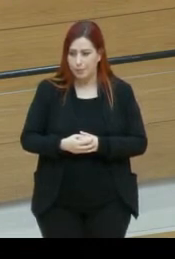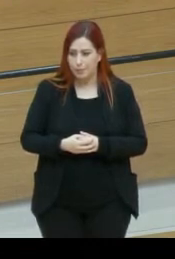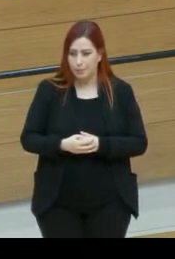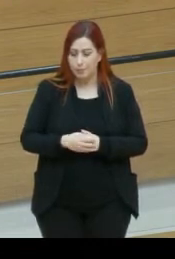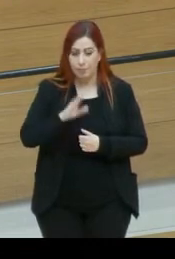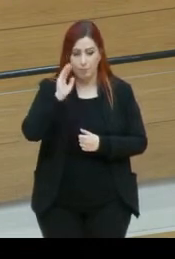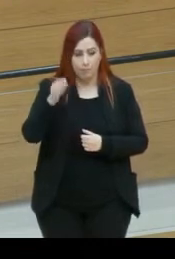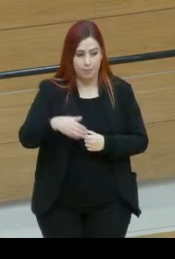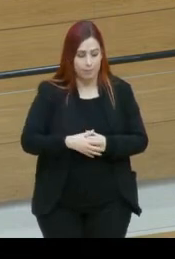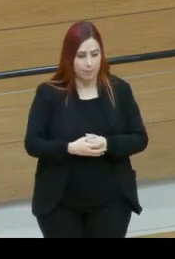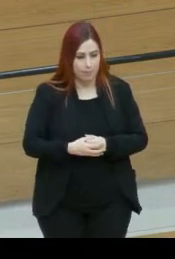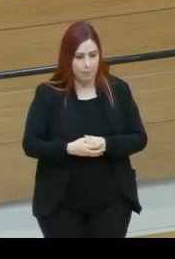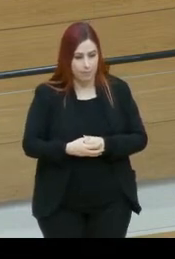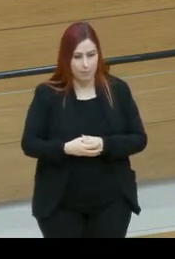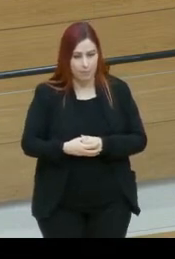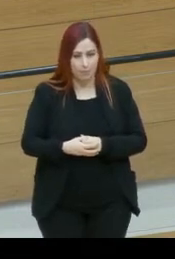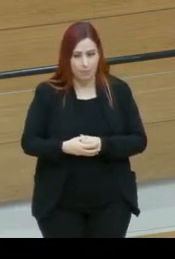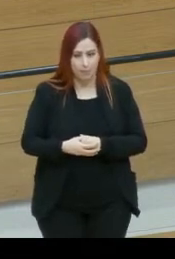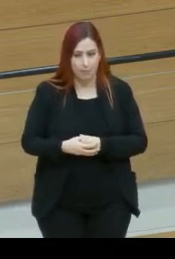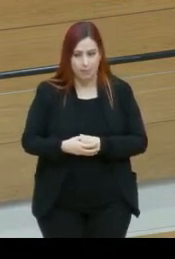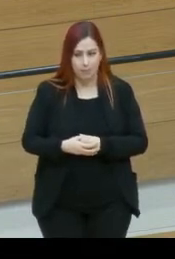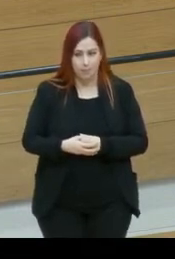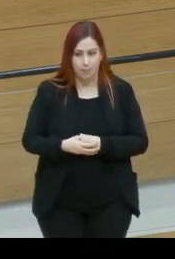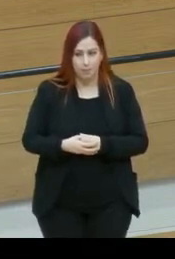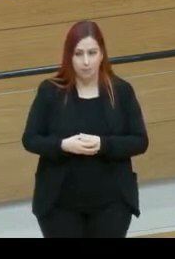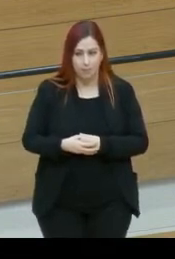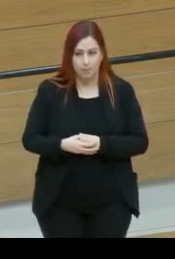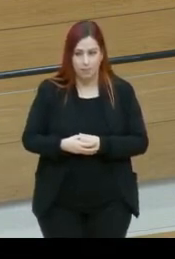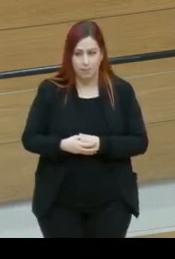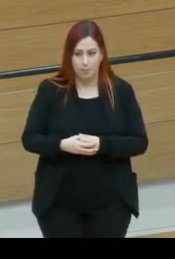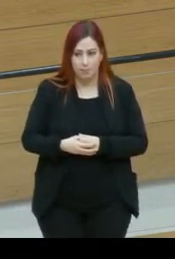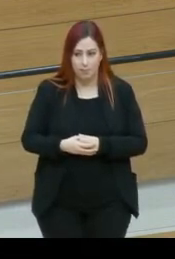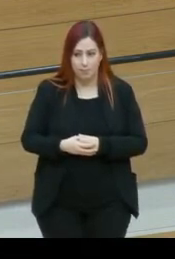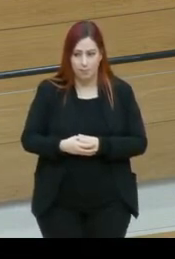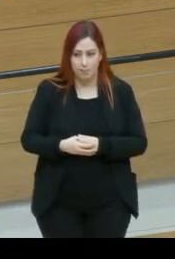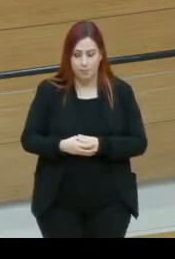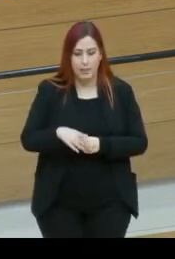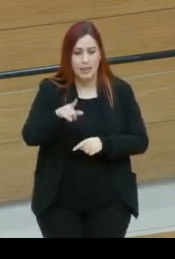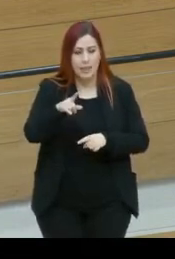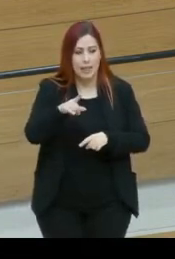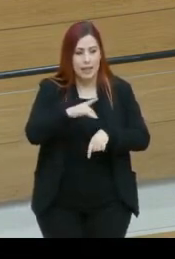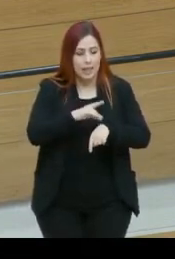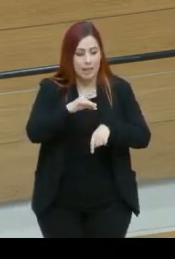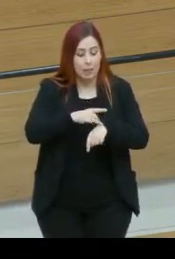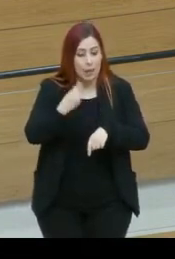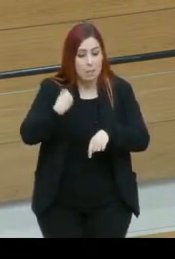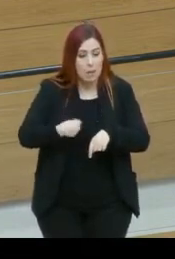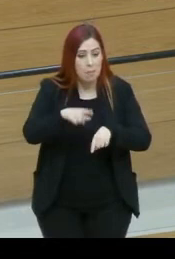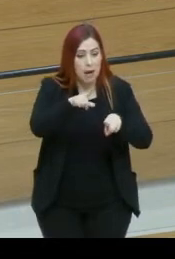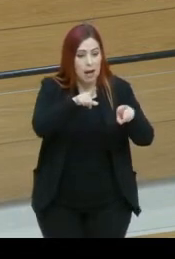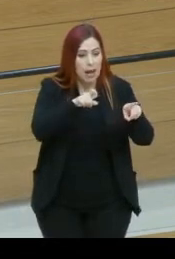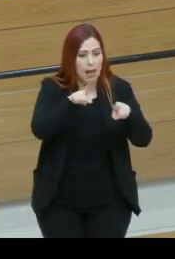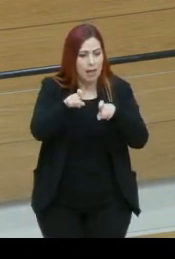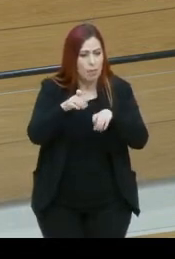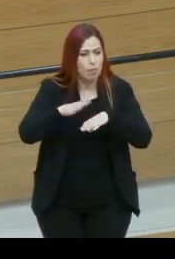Buenas. ¿Por qué elegiste estas enfermedades? ¿Perdona? ¿Por qué elegiste estas enfermedades?